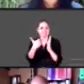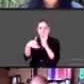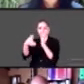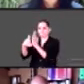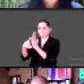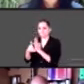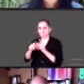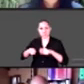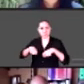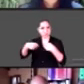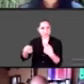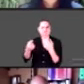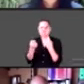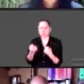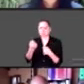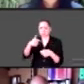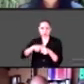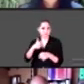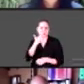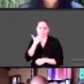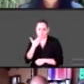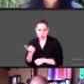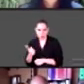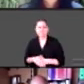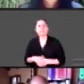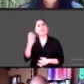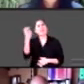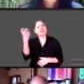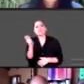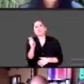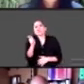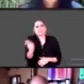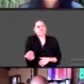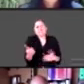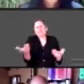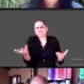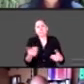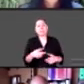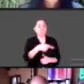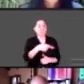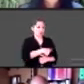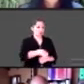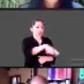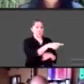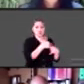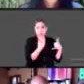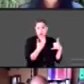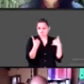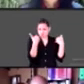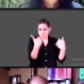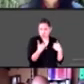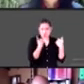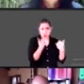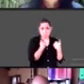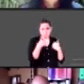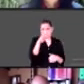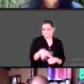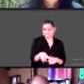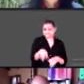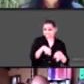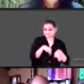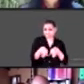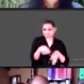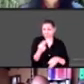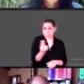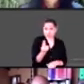que los adolescentes que tienen la necesidad de estar laborando, pues se lo hacen en